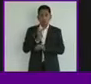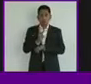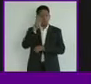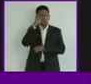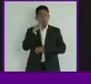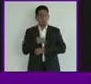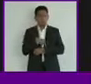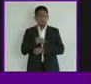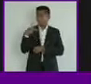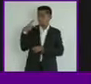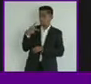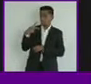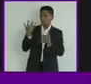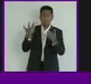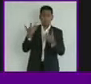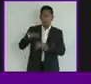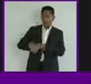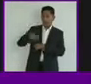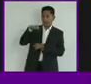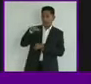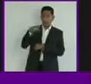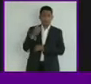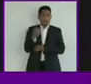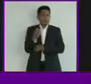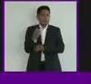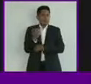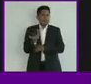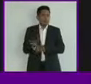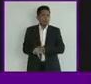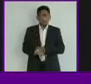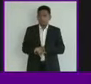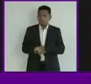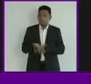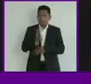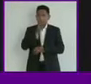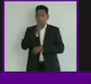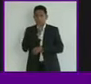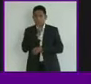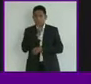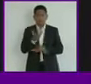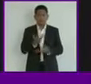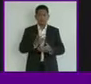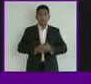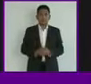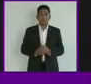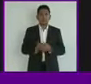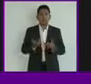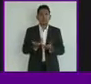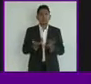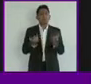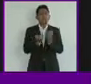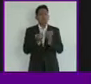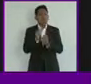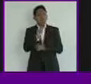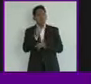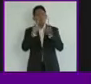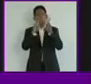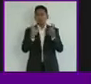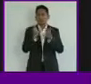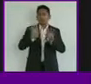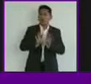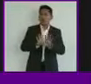en la edad en la que ustedes son sometidos a estas emociones, ¿no? Y sobre todo, las medidas de control en el uso de redes propiamente que les va